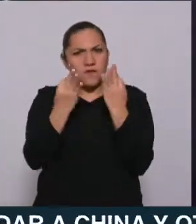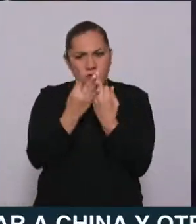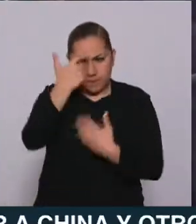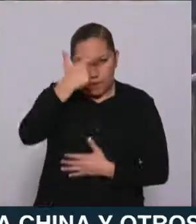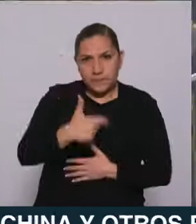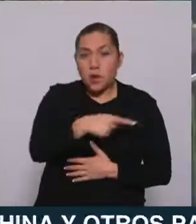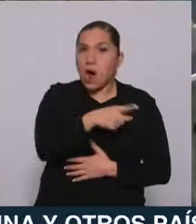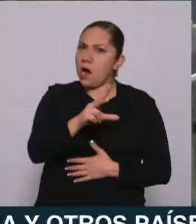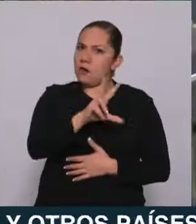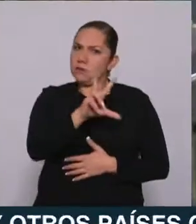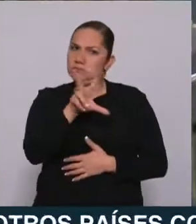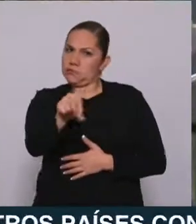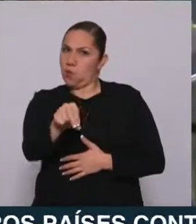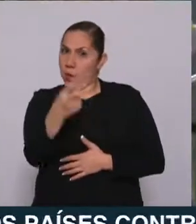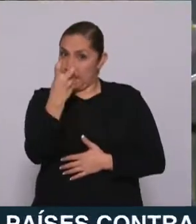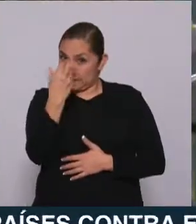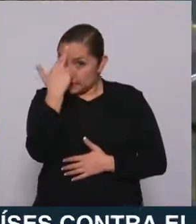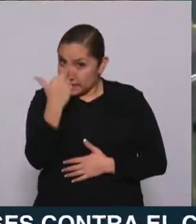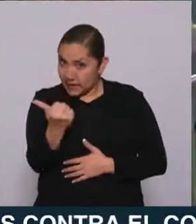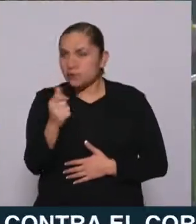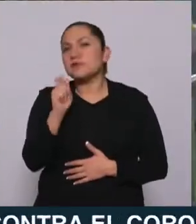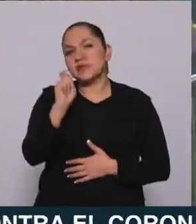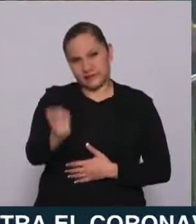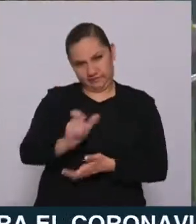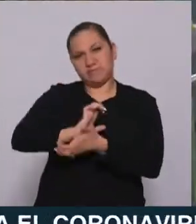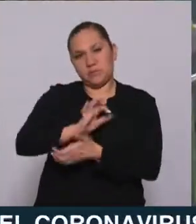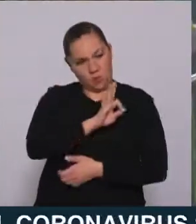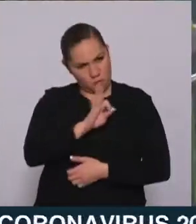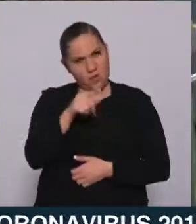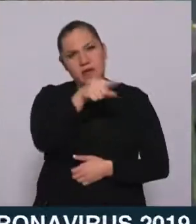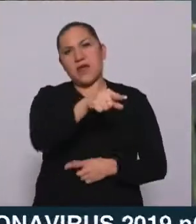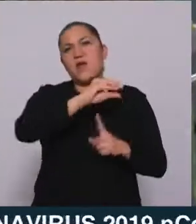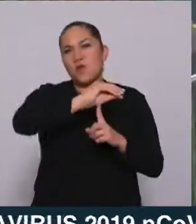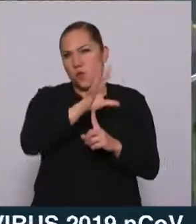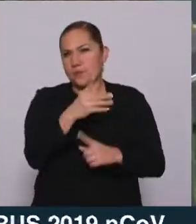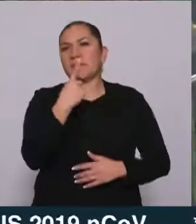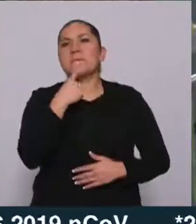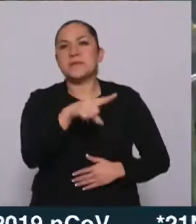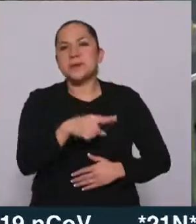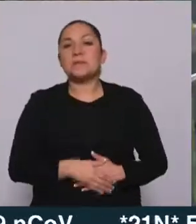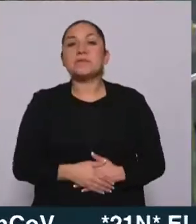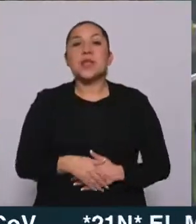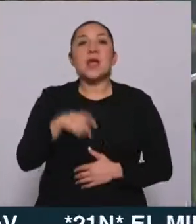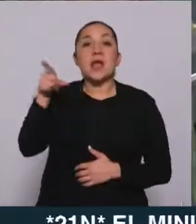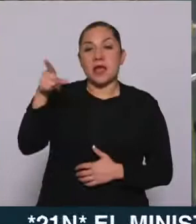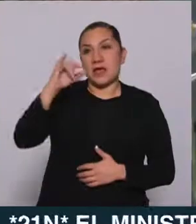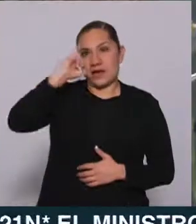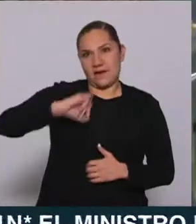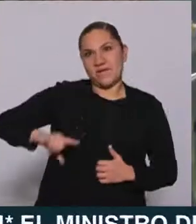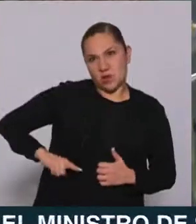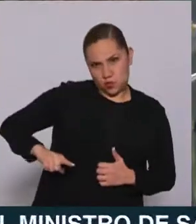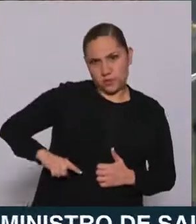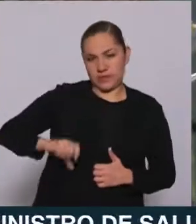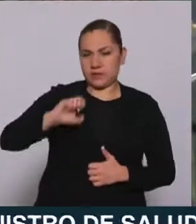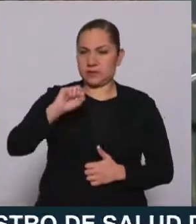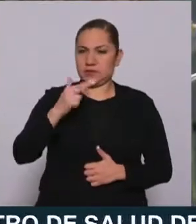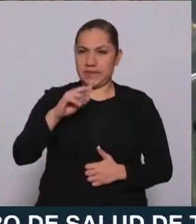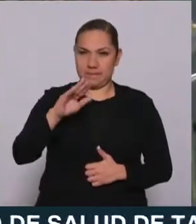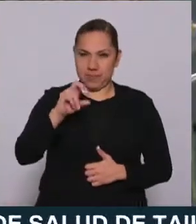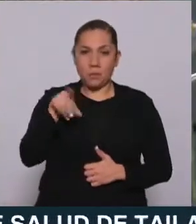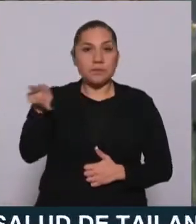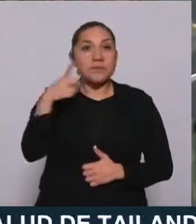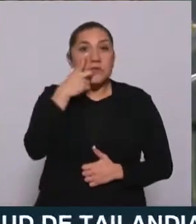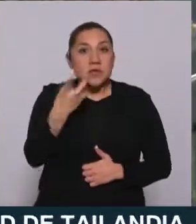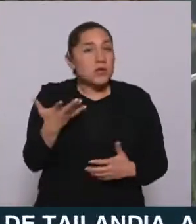COPRED. Una indicación del gobierno de la doctora Sheinbaum ha sido que ninguna persona puede quedarse sin ser atendida. Entonces, en